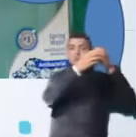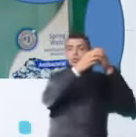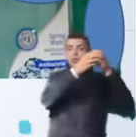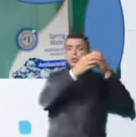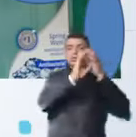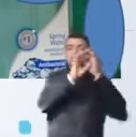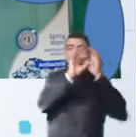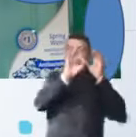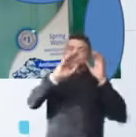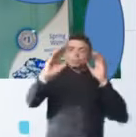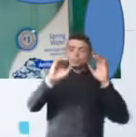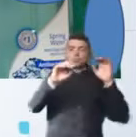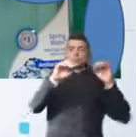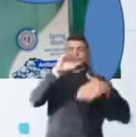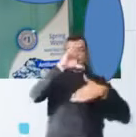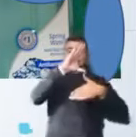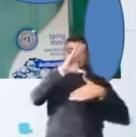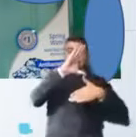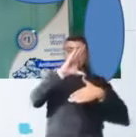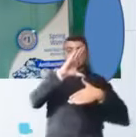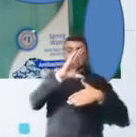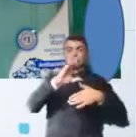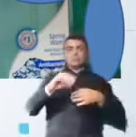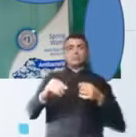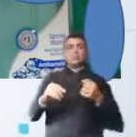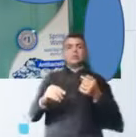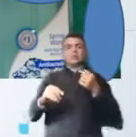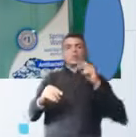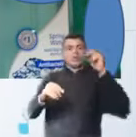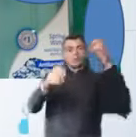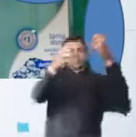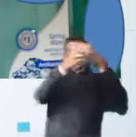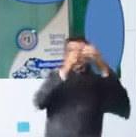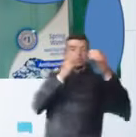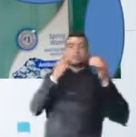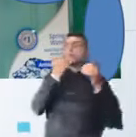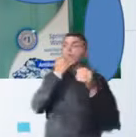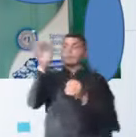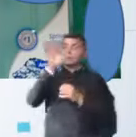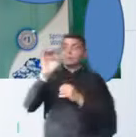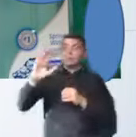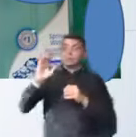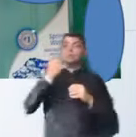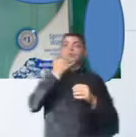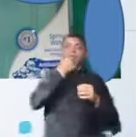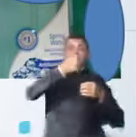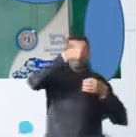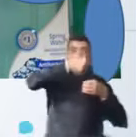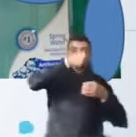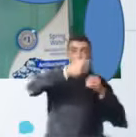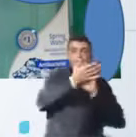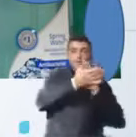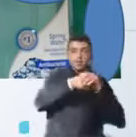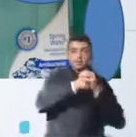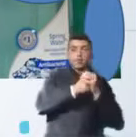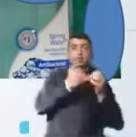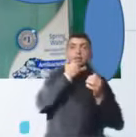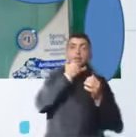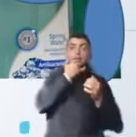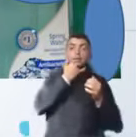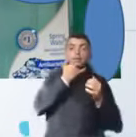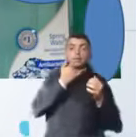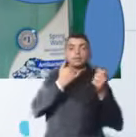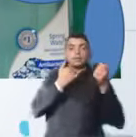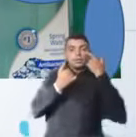prohibir la venta de estos geles antibacteriales, porque lo que se encontró es que a largo plazo lo que hacían